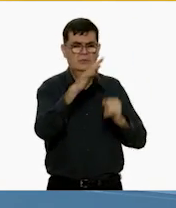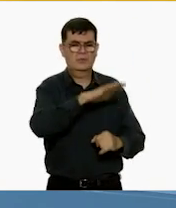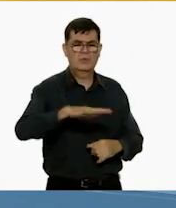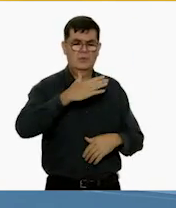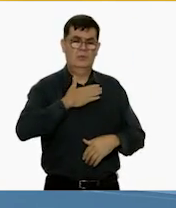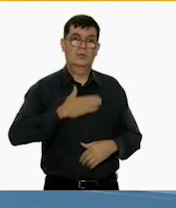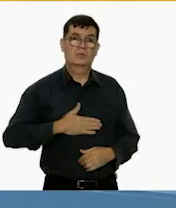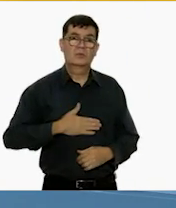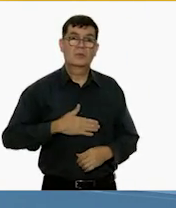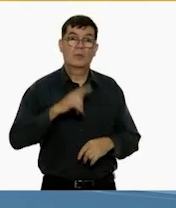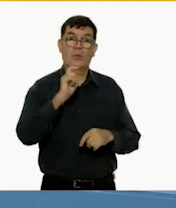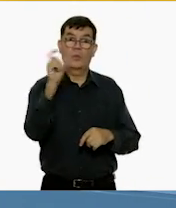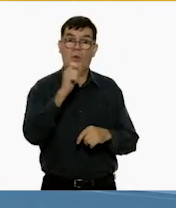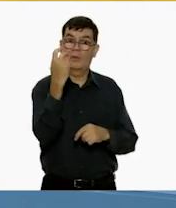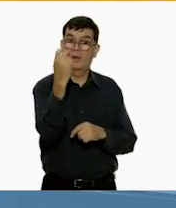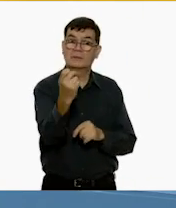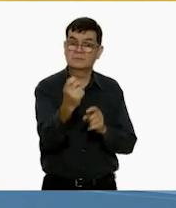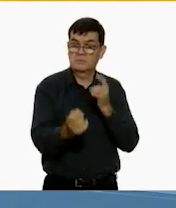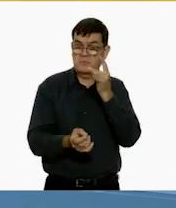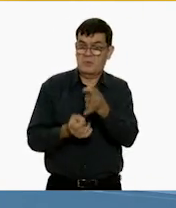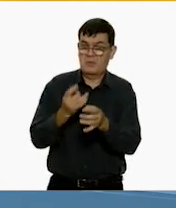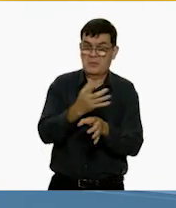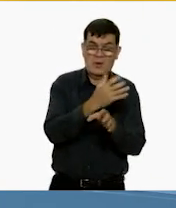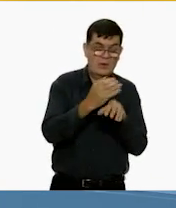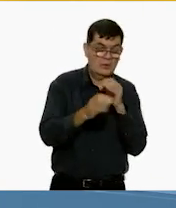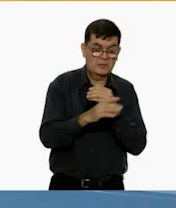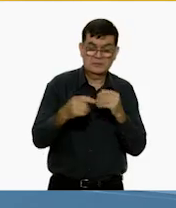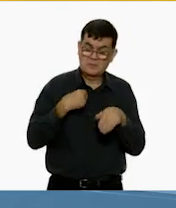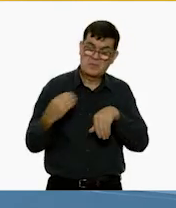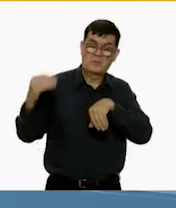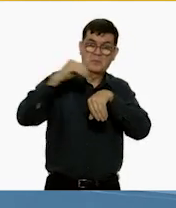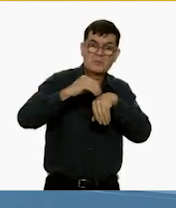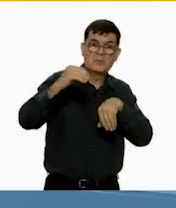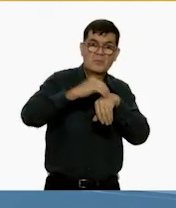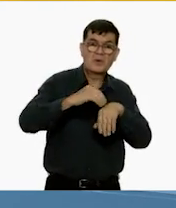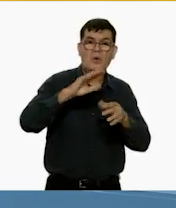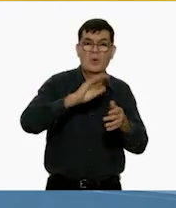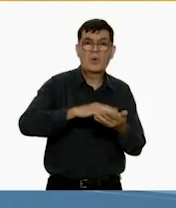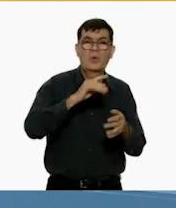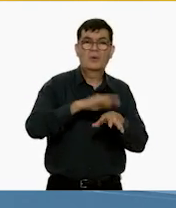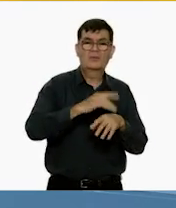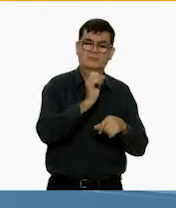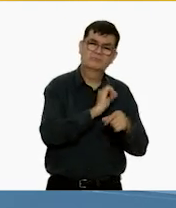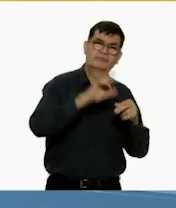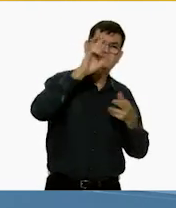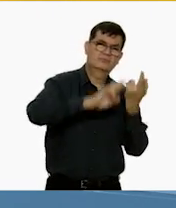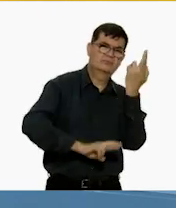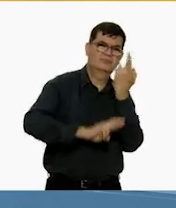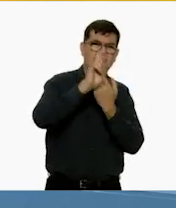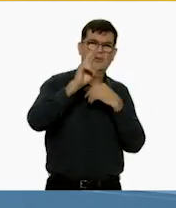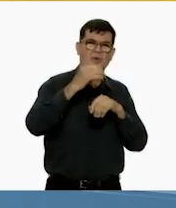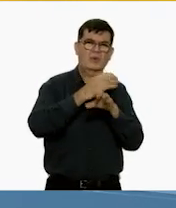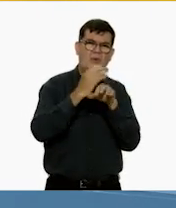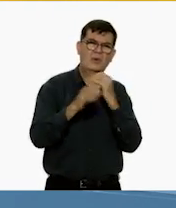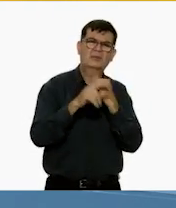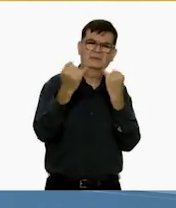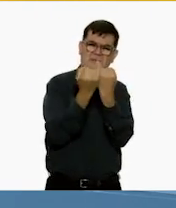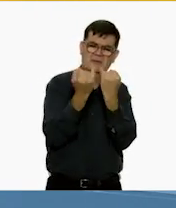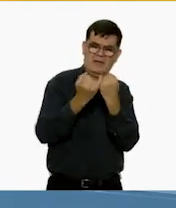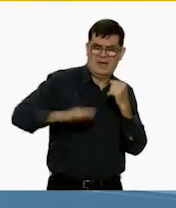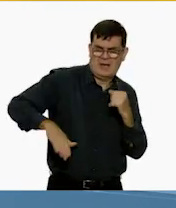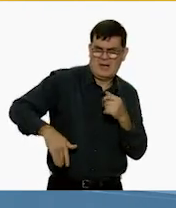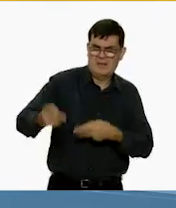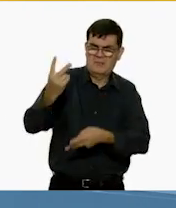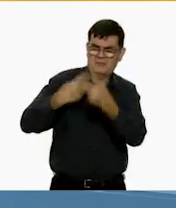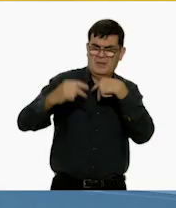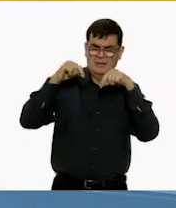democráticas. Mas cuando esas dificultades ordinarias se agregan las que ocasiona una sublevación tan amenazadora como la que últimamente